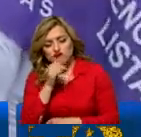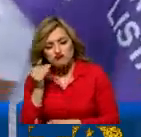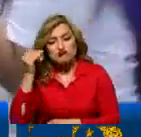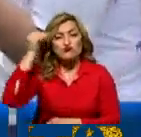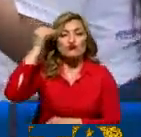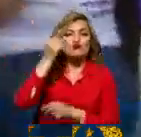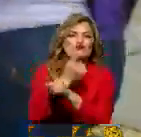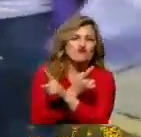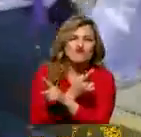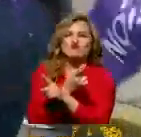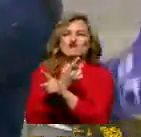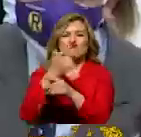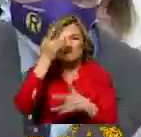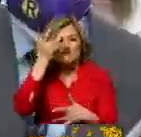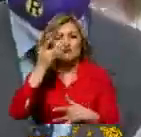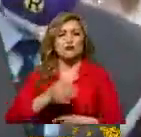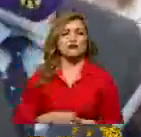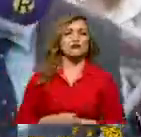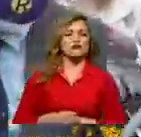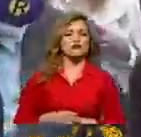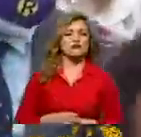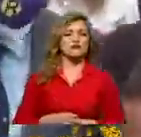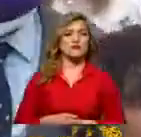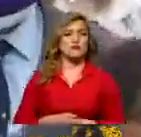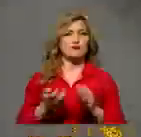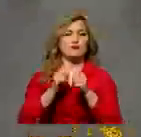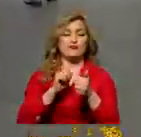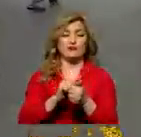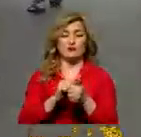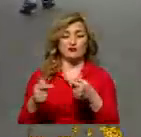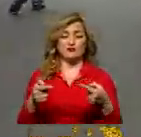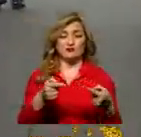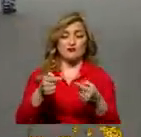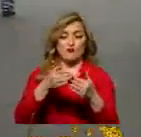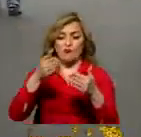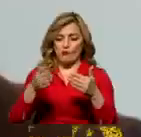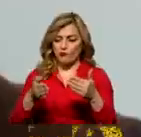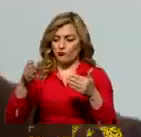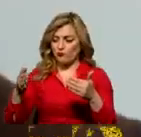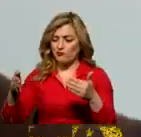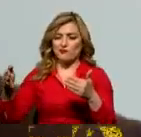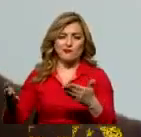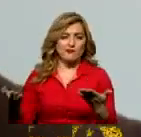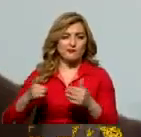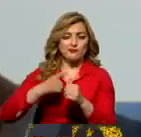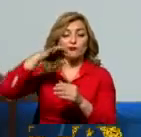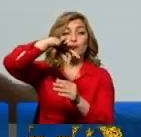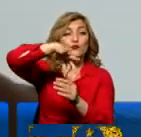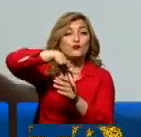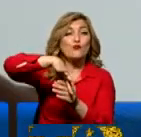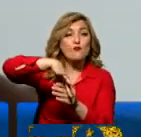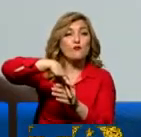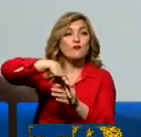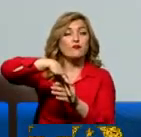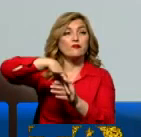edad. Recuerda además el conflicto de los plazos que aprobó para este proceso el Consejo Nacional Electoral. Para esta primera vuelta electoral es